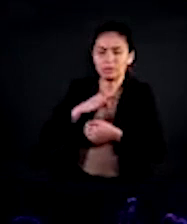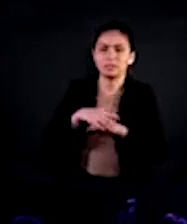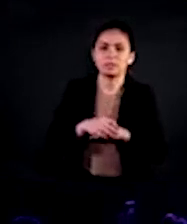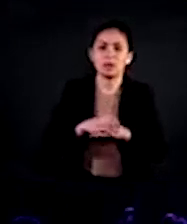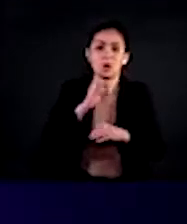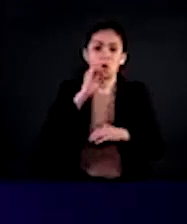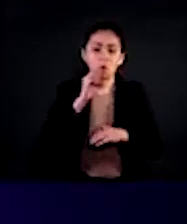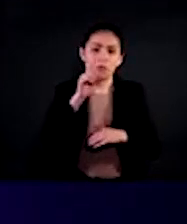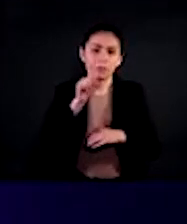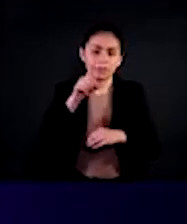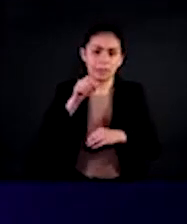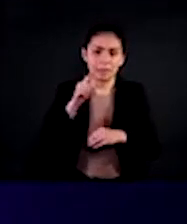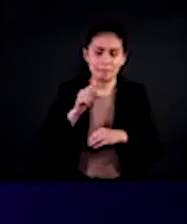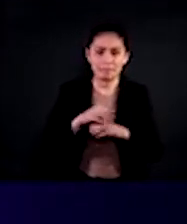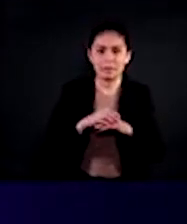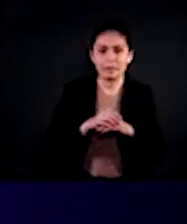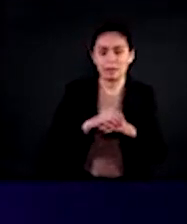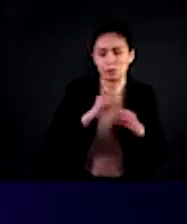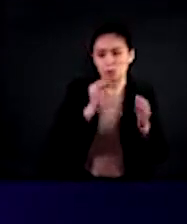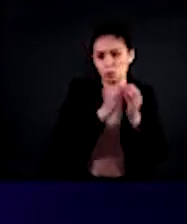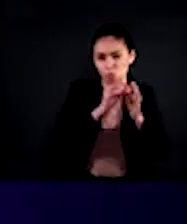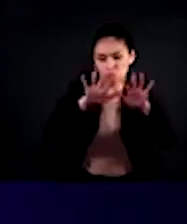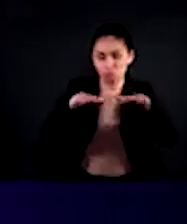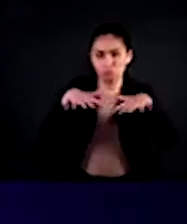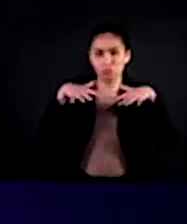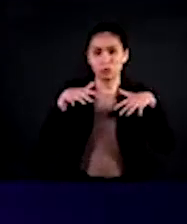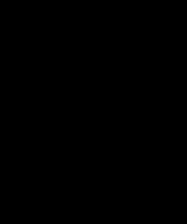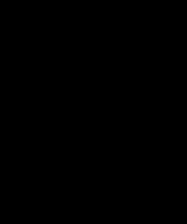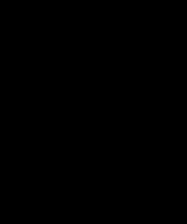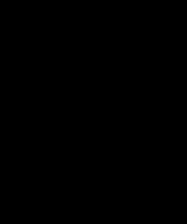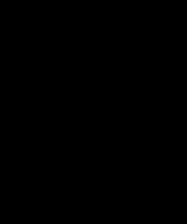por videoconferencia, con lo cual reduciremos los tiempos y los costos.